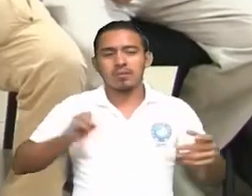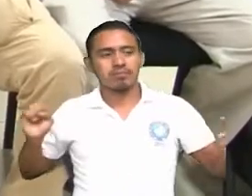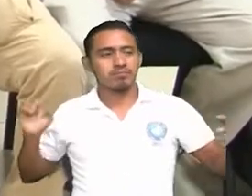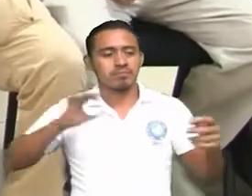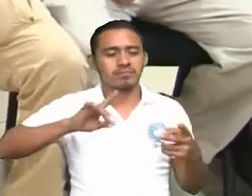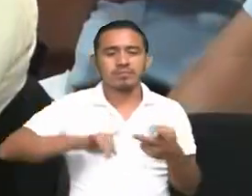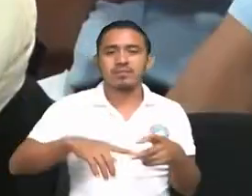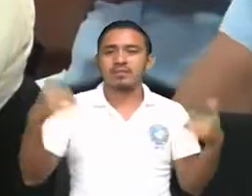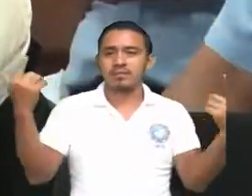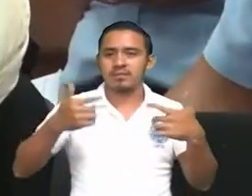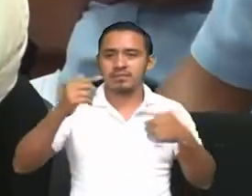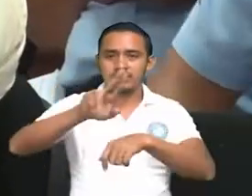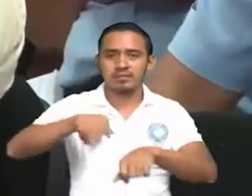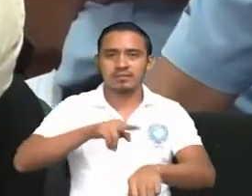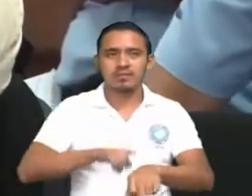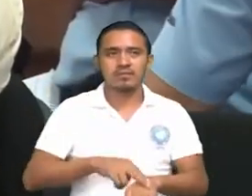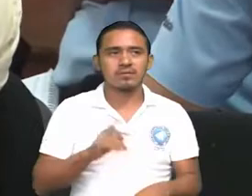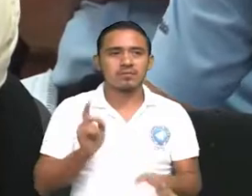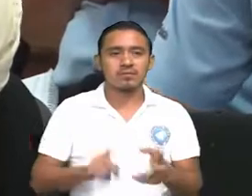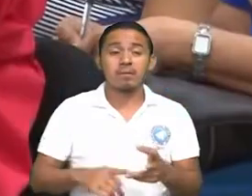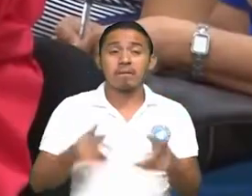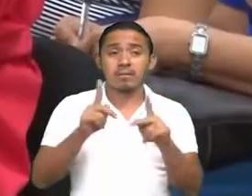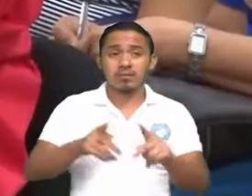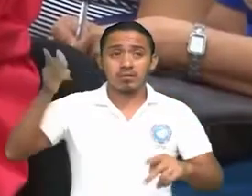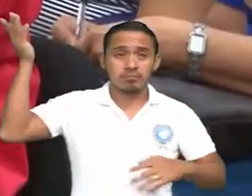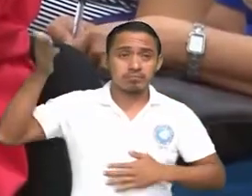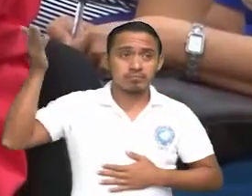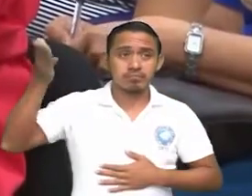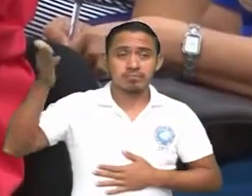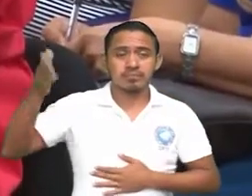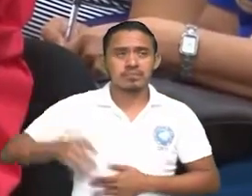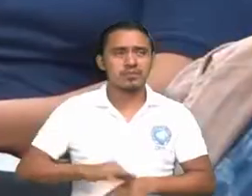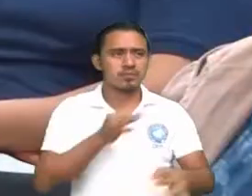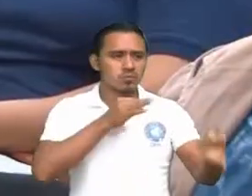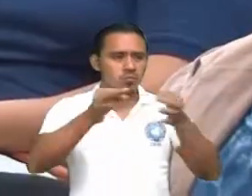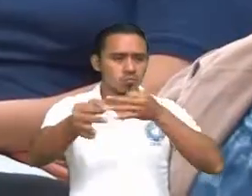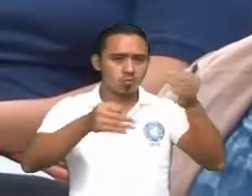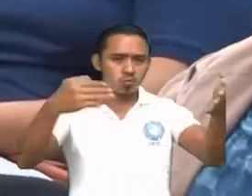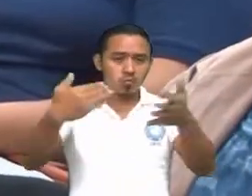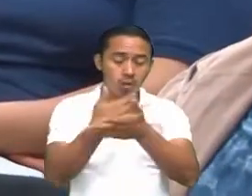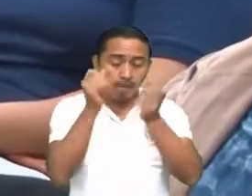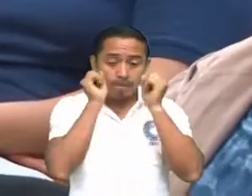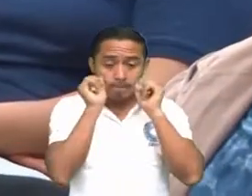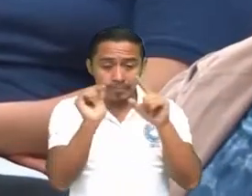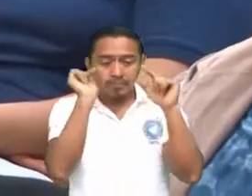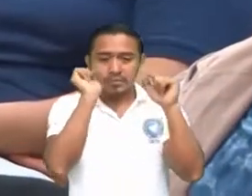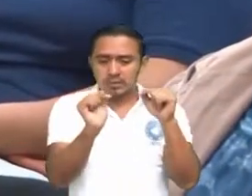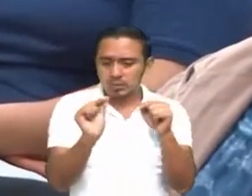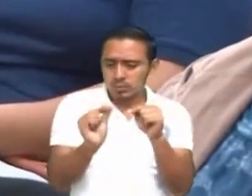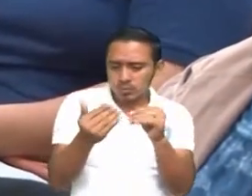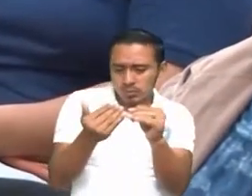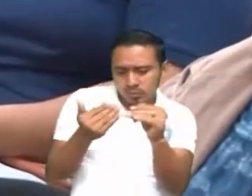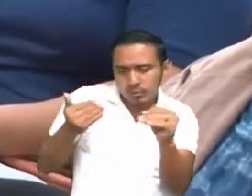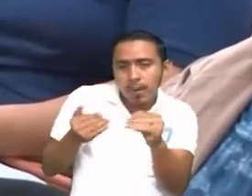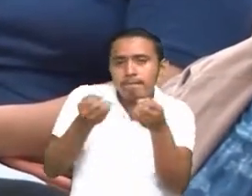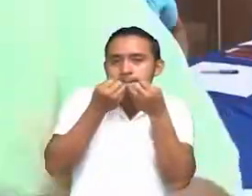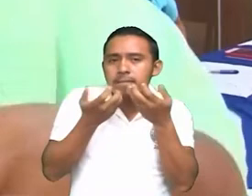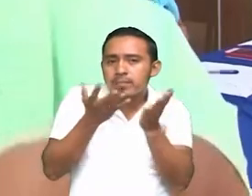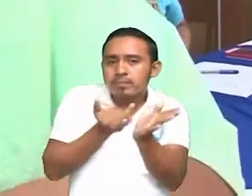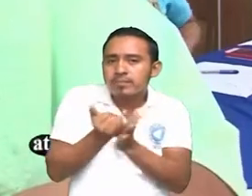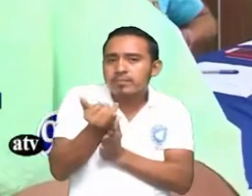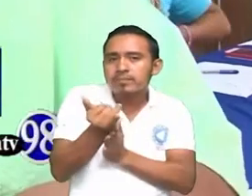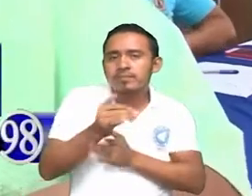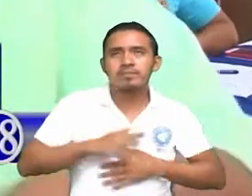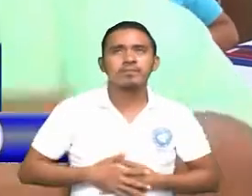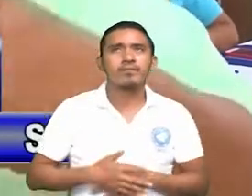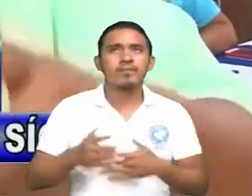guerra nacional, en el cual los conferencistas expusieron nuevos elementos descubiertos en recientes investigaciones. Como